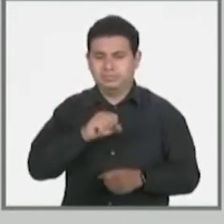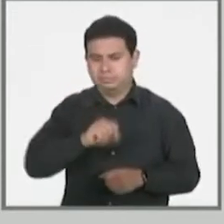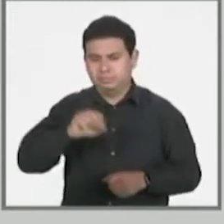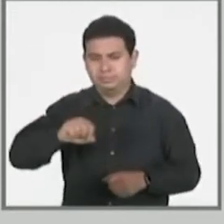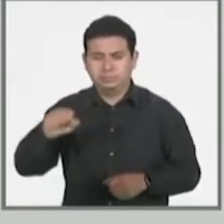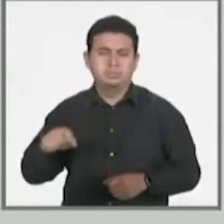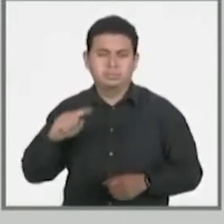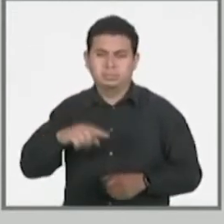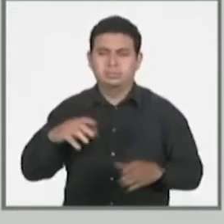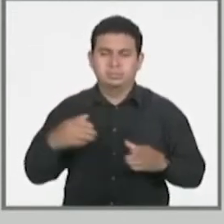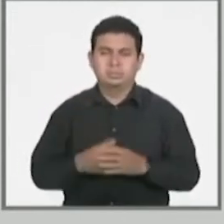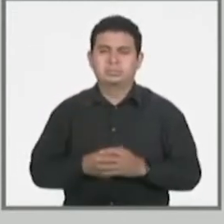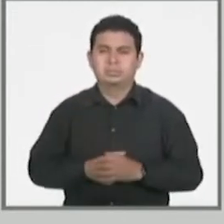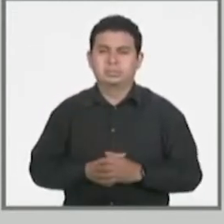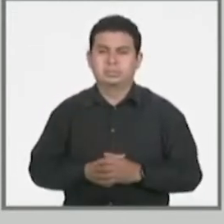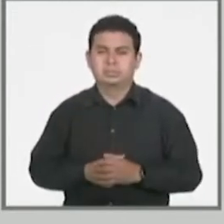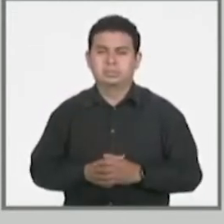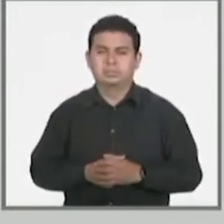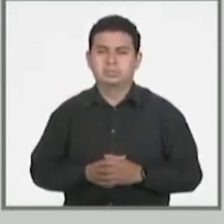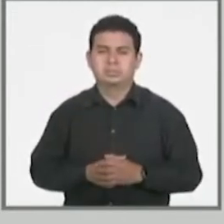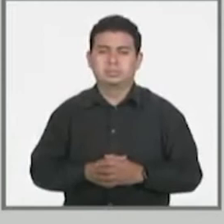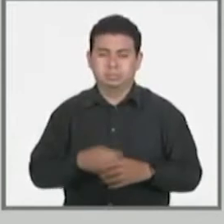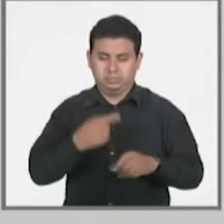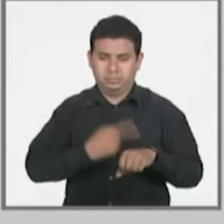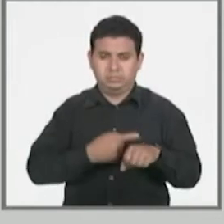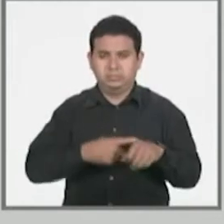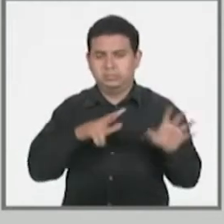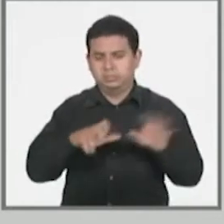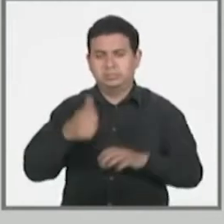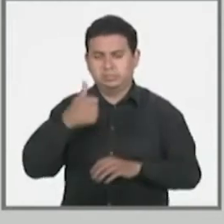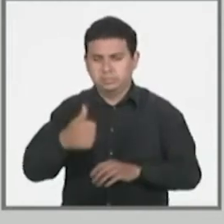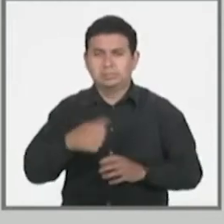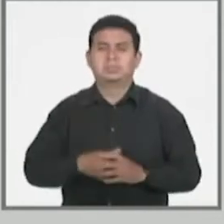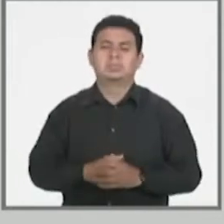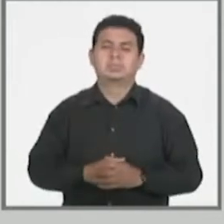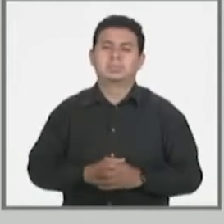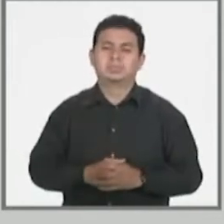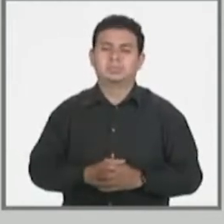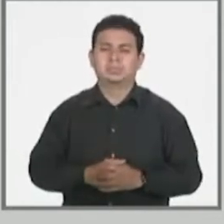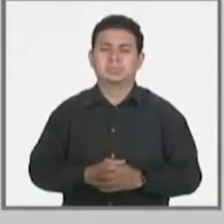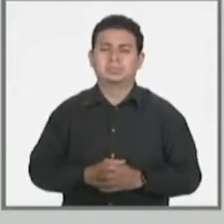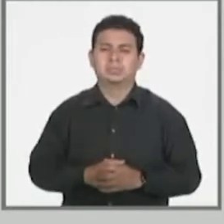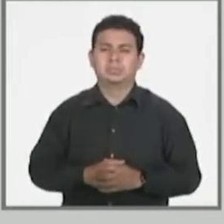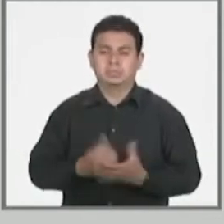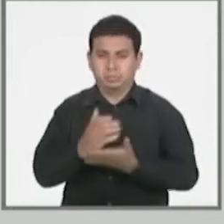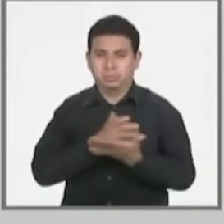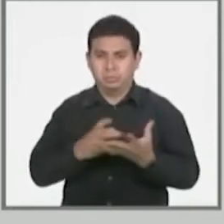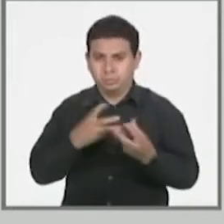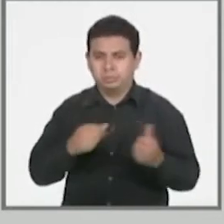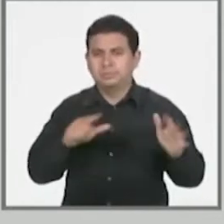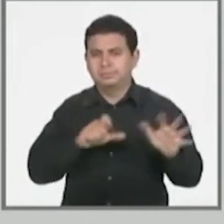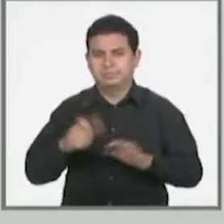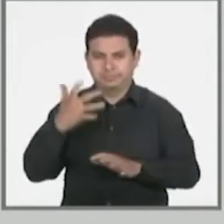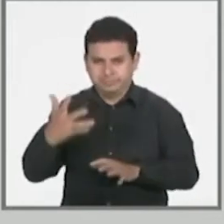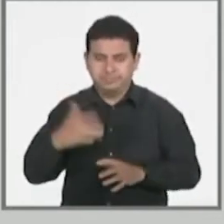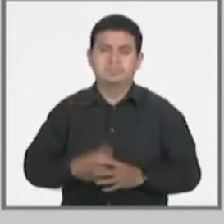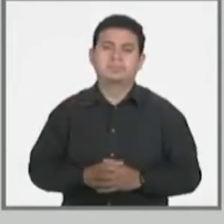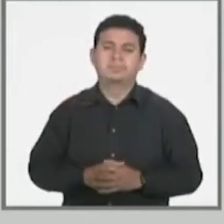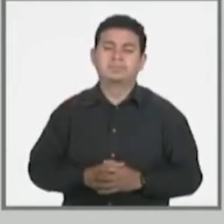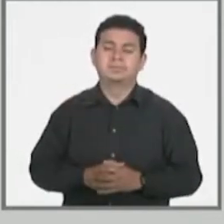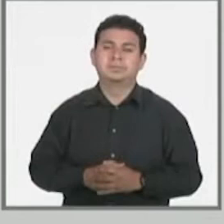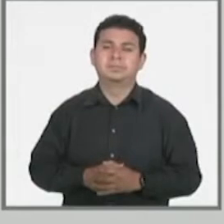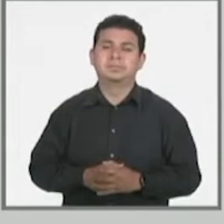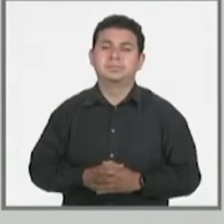presenta 806 casos confirmados de estos 700 5 ya están recuperados y lamentablemente ellos